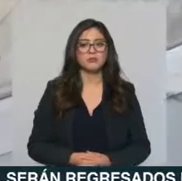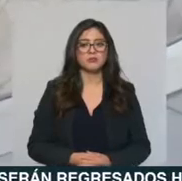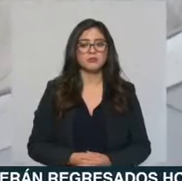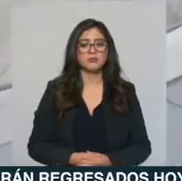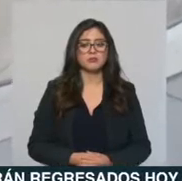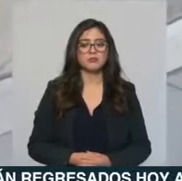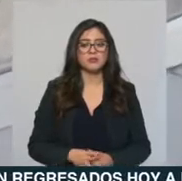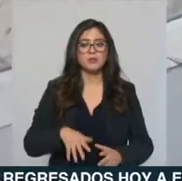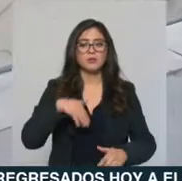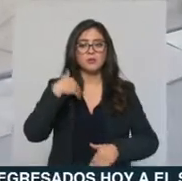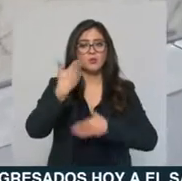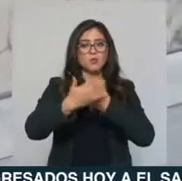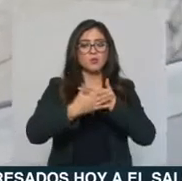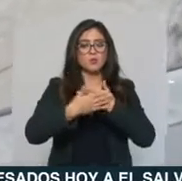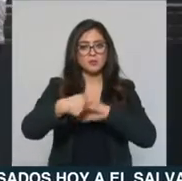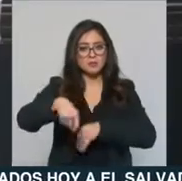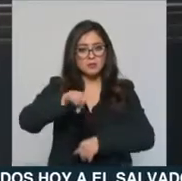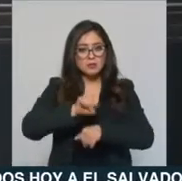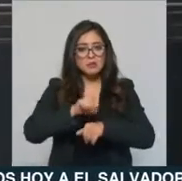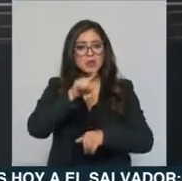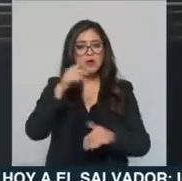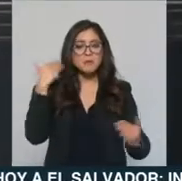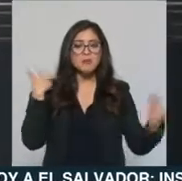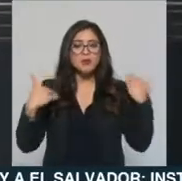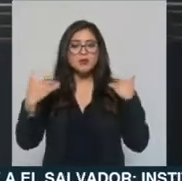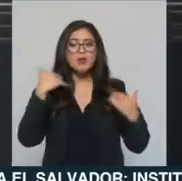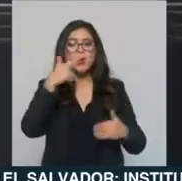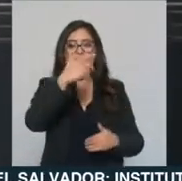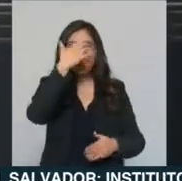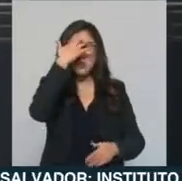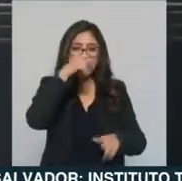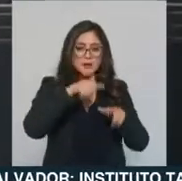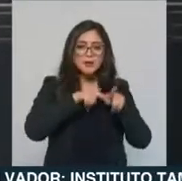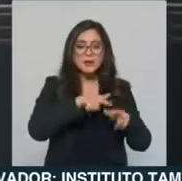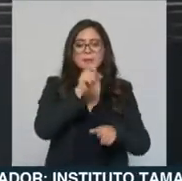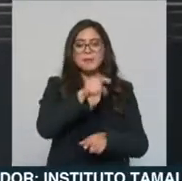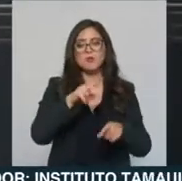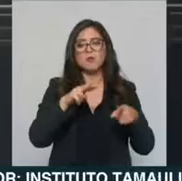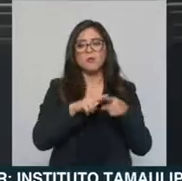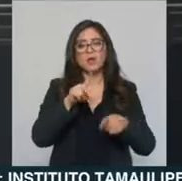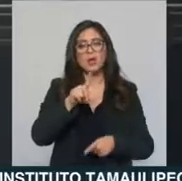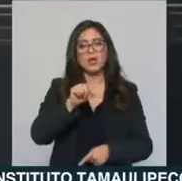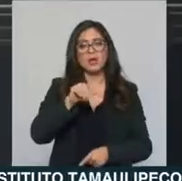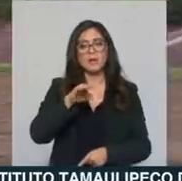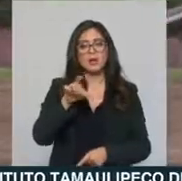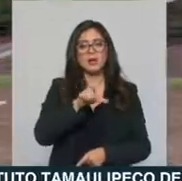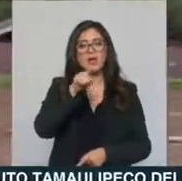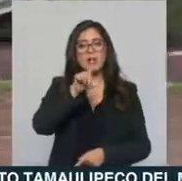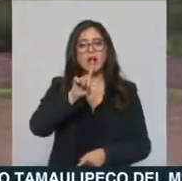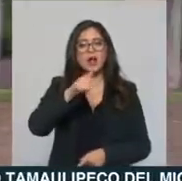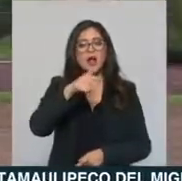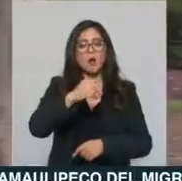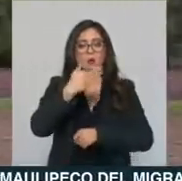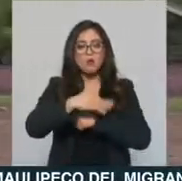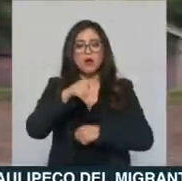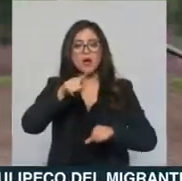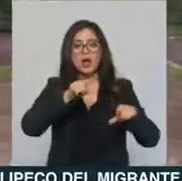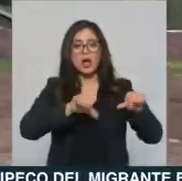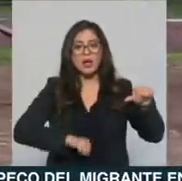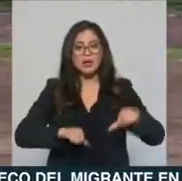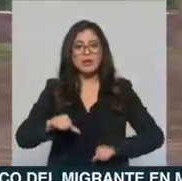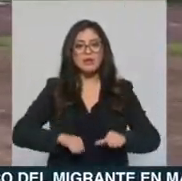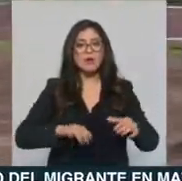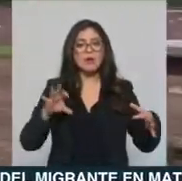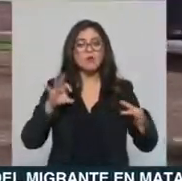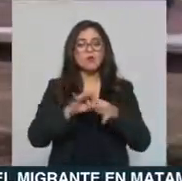La próxima semana en De Paseo te llevaremos a conocer más del Parque La Mexicana, un lago artificial, actividades de contacto con